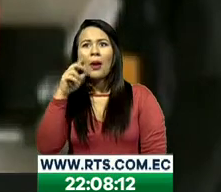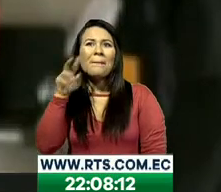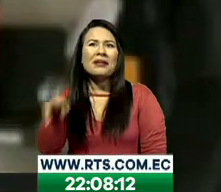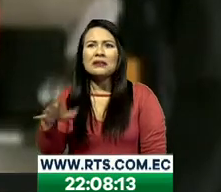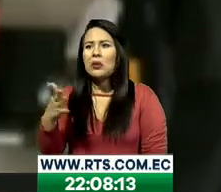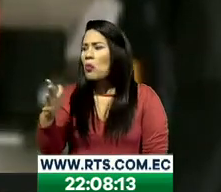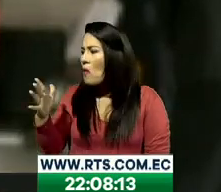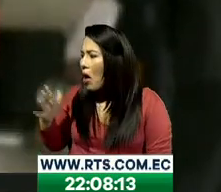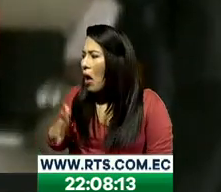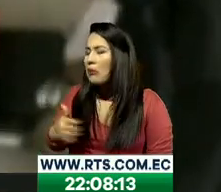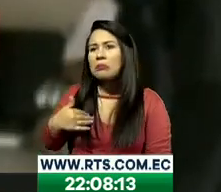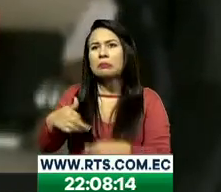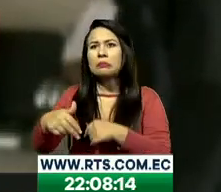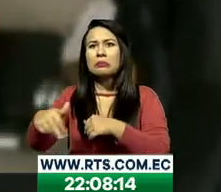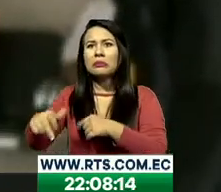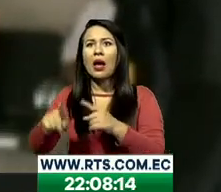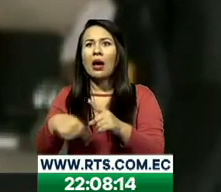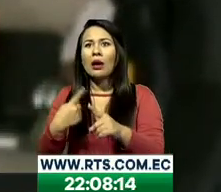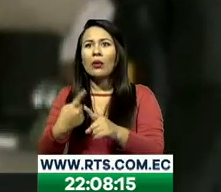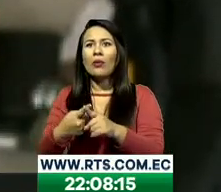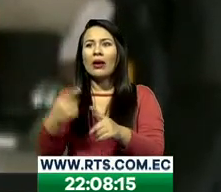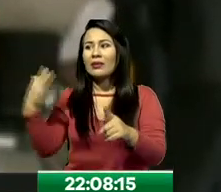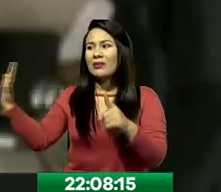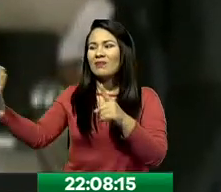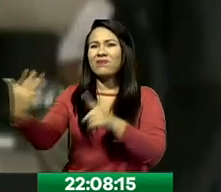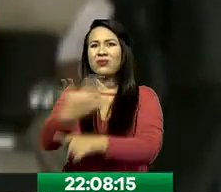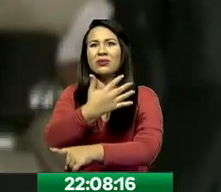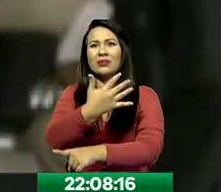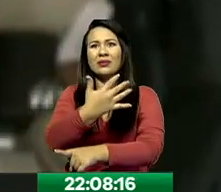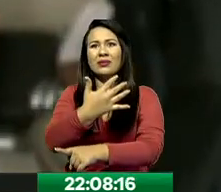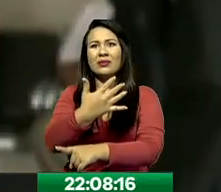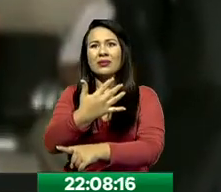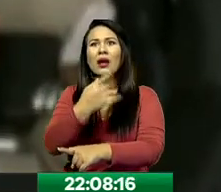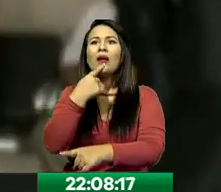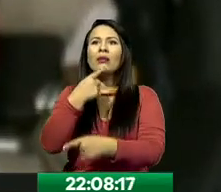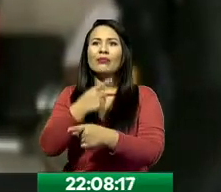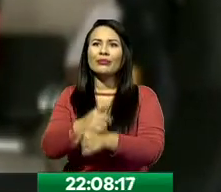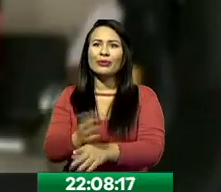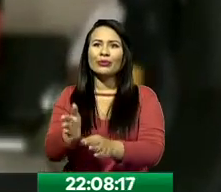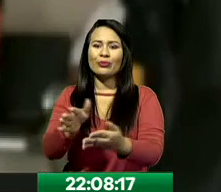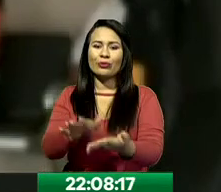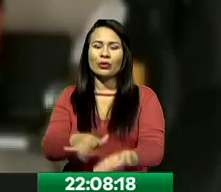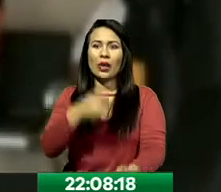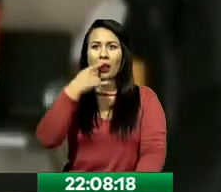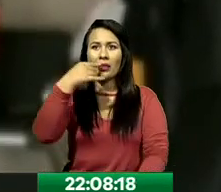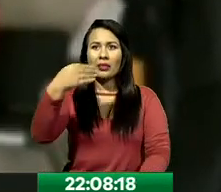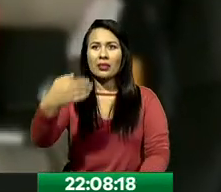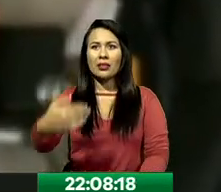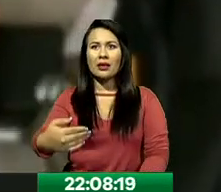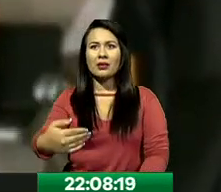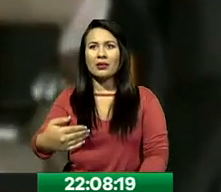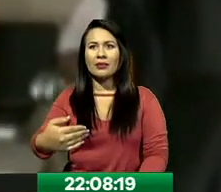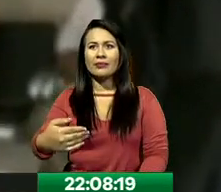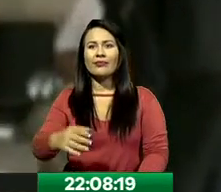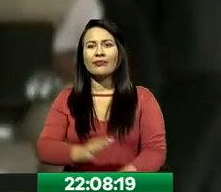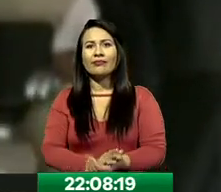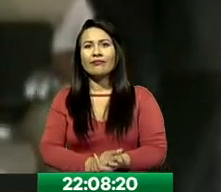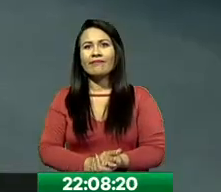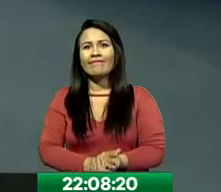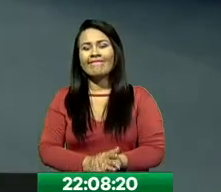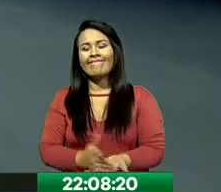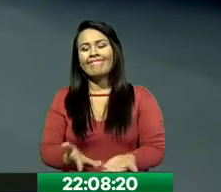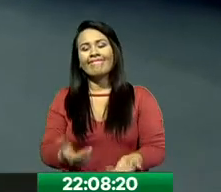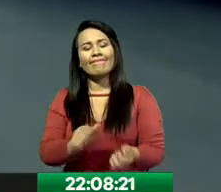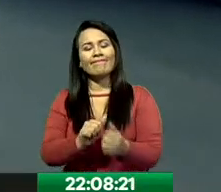pasó. En eso que el otro carro viene, la alimentadora que va al norte, y lo cogió. Ahí es que lo tumba el bebé y le pasa las